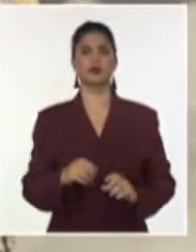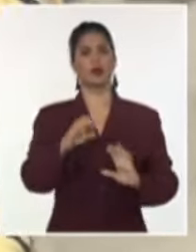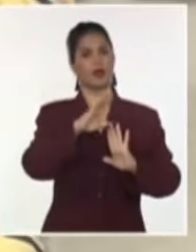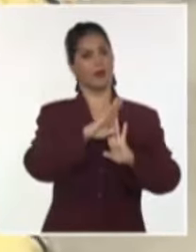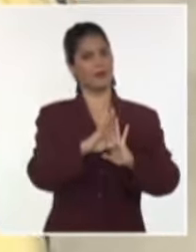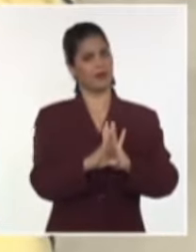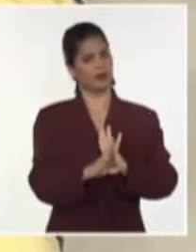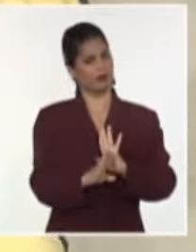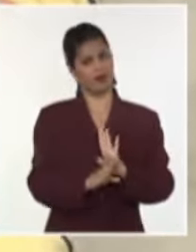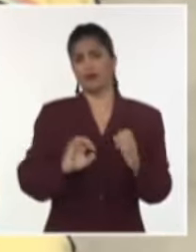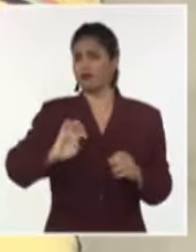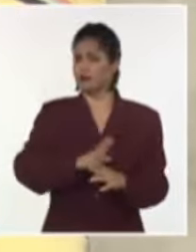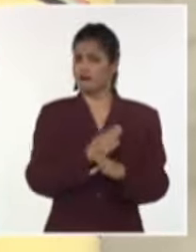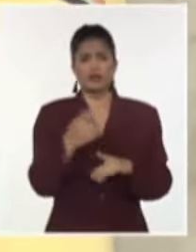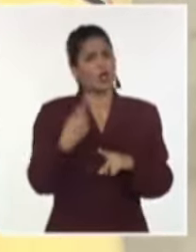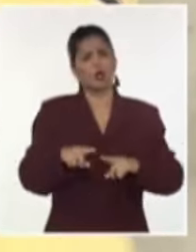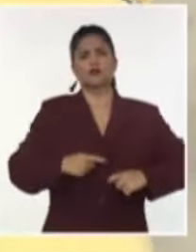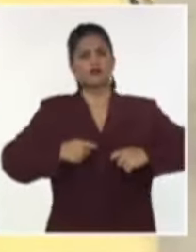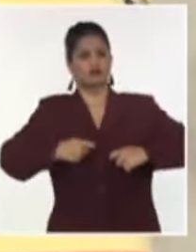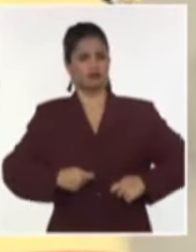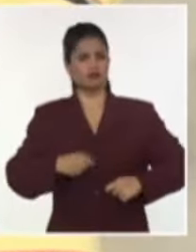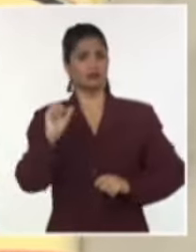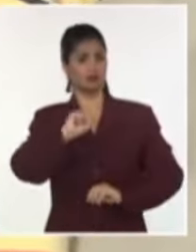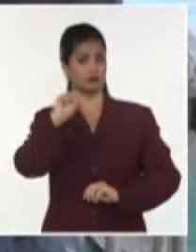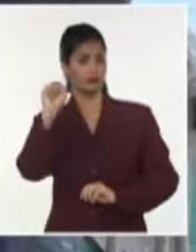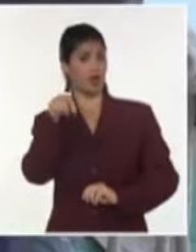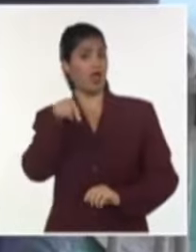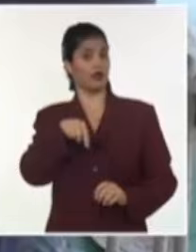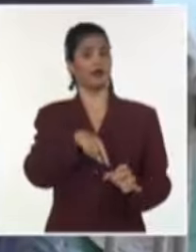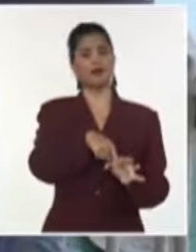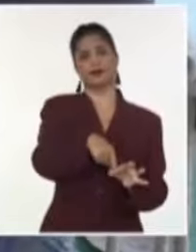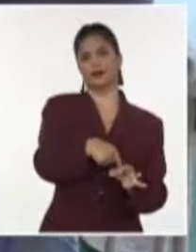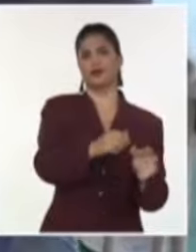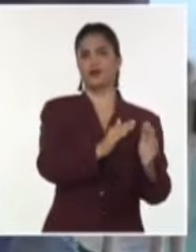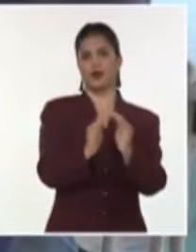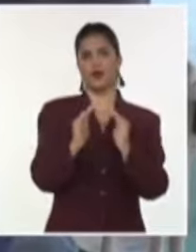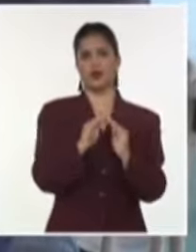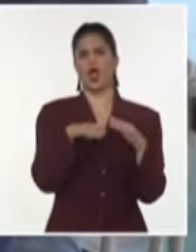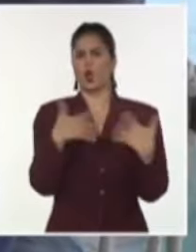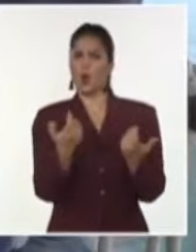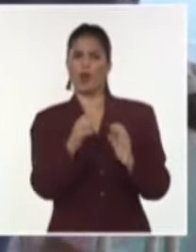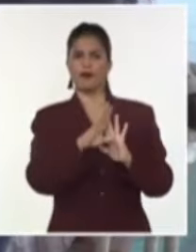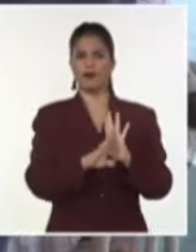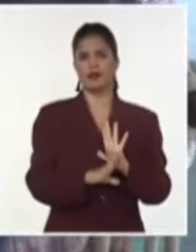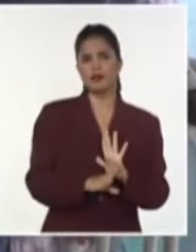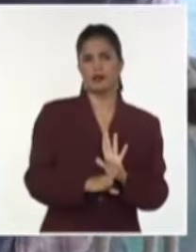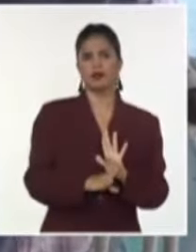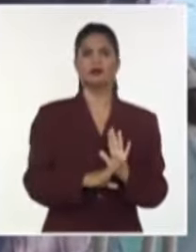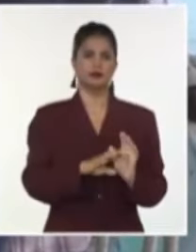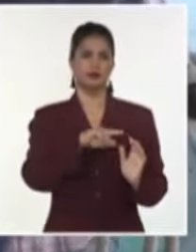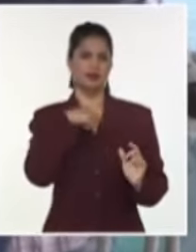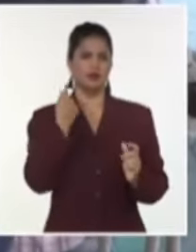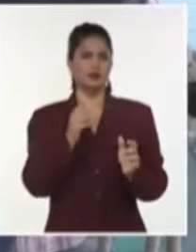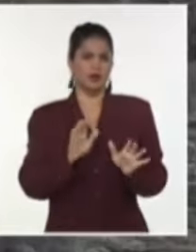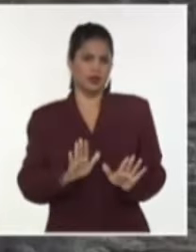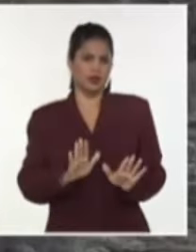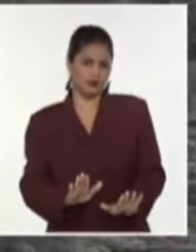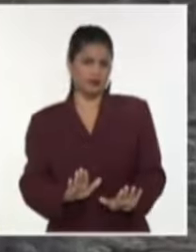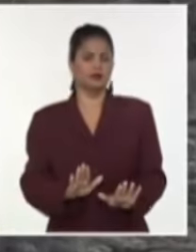otras decisiones acá en la comunidad, como la suspensión de las actividades docentes.